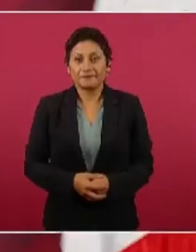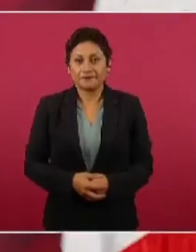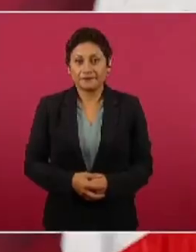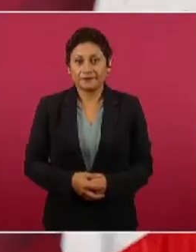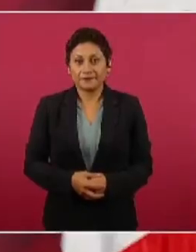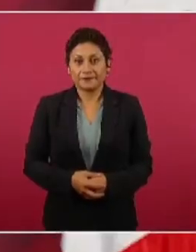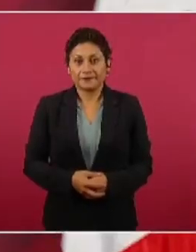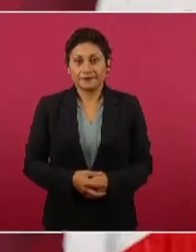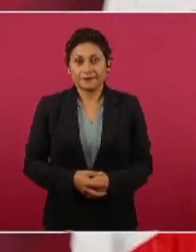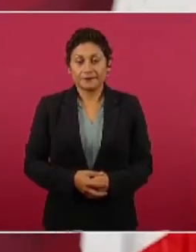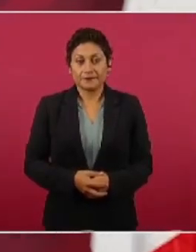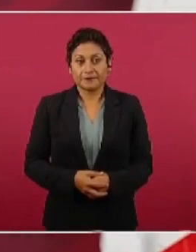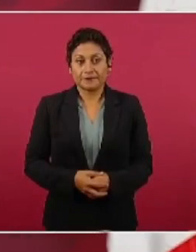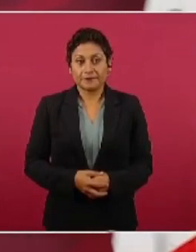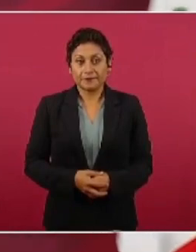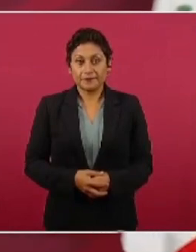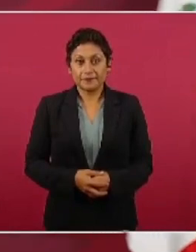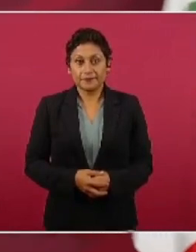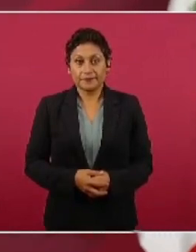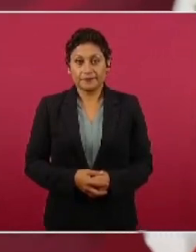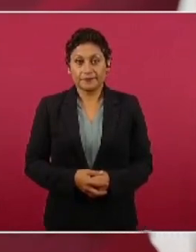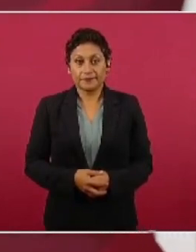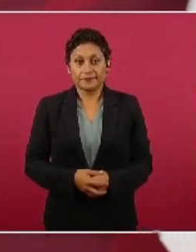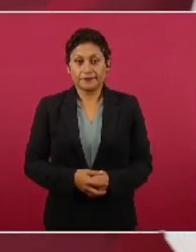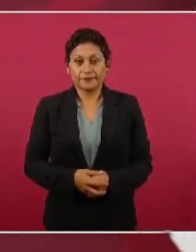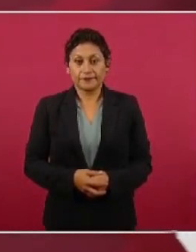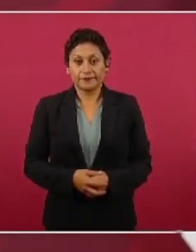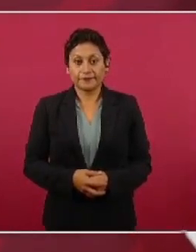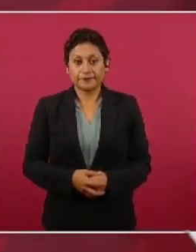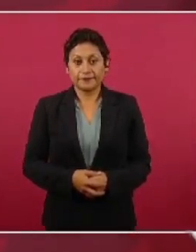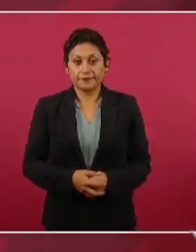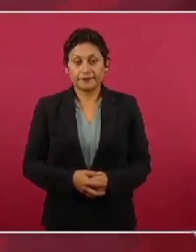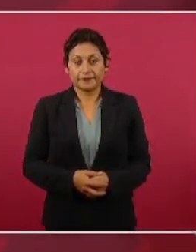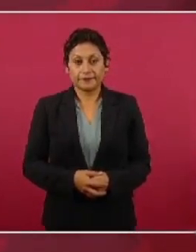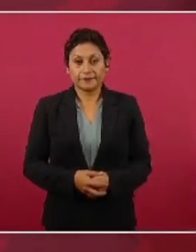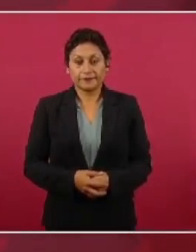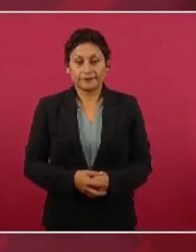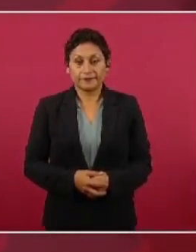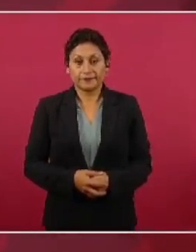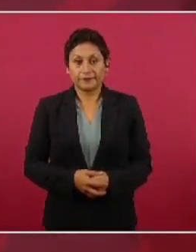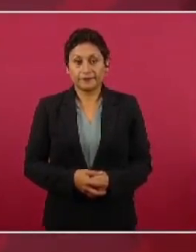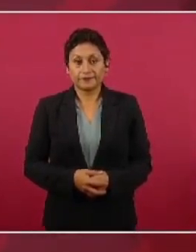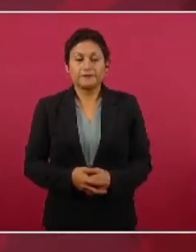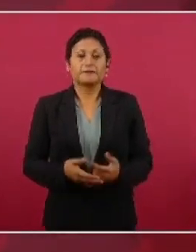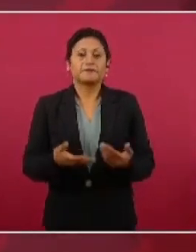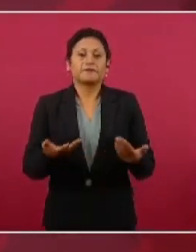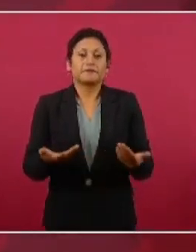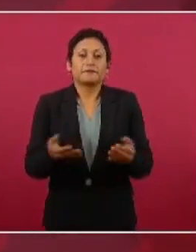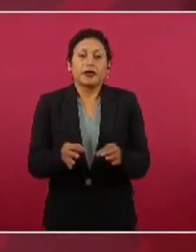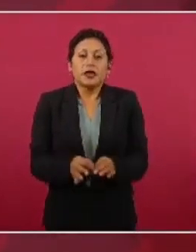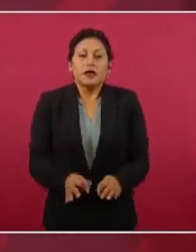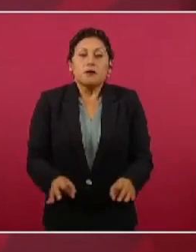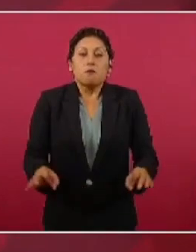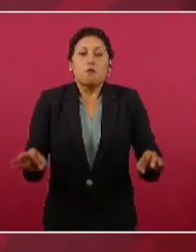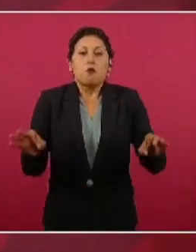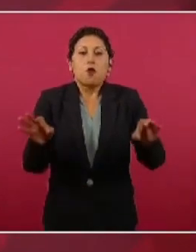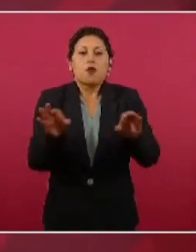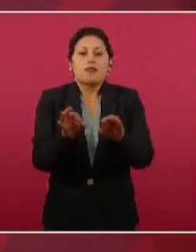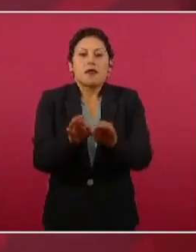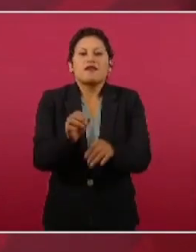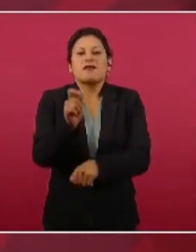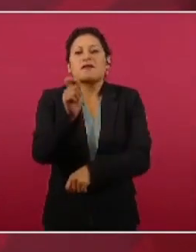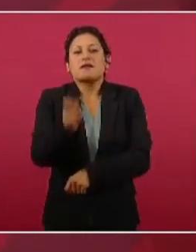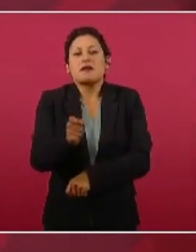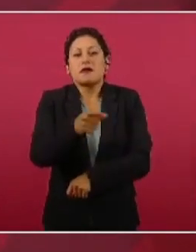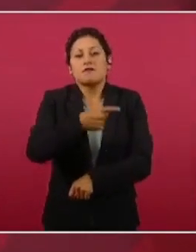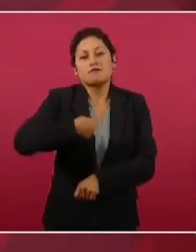Lo que cuenta, pues, es que actuemos con rectitud, que